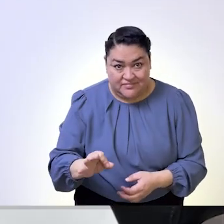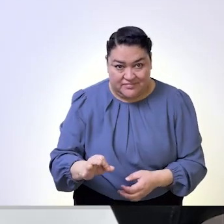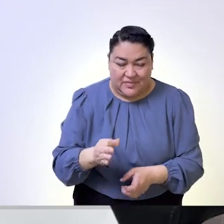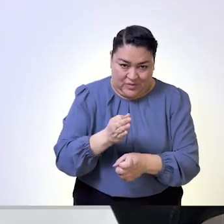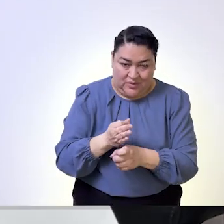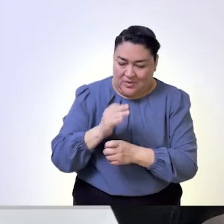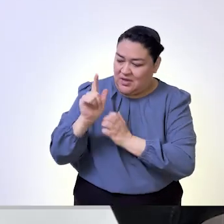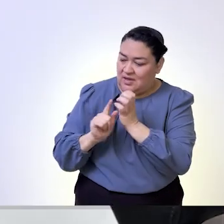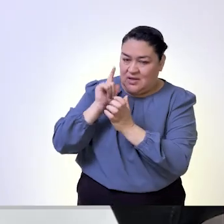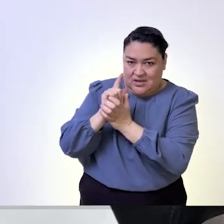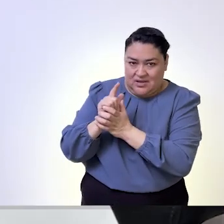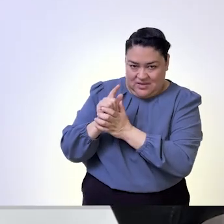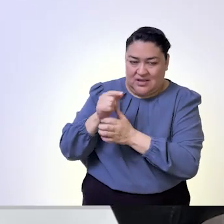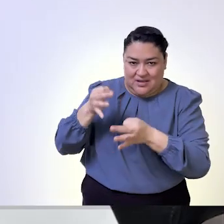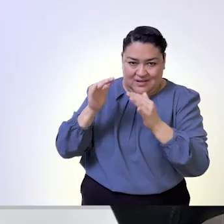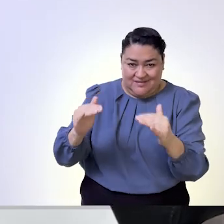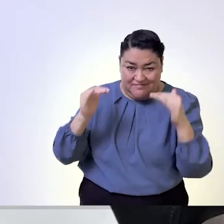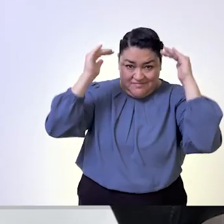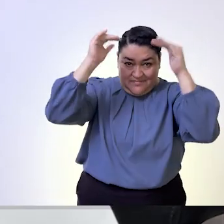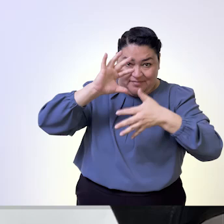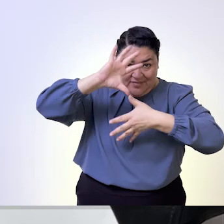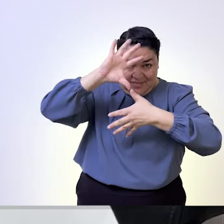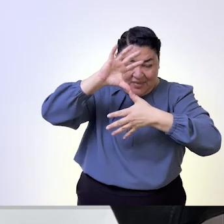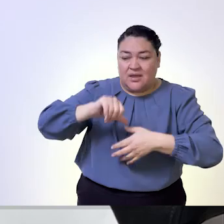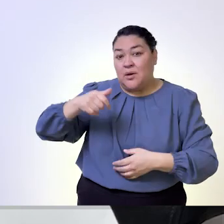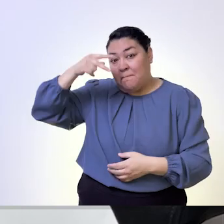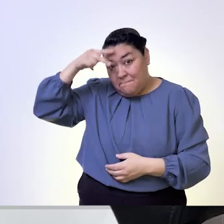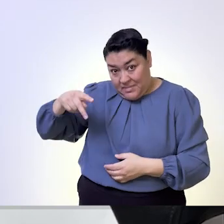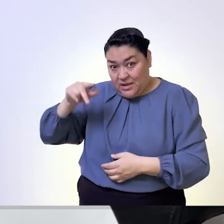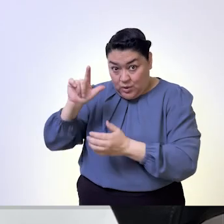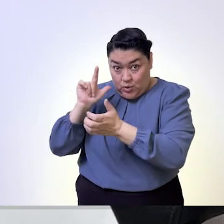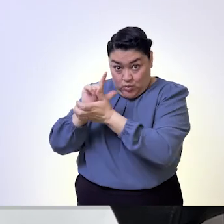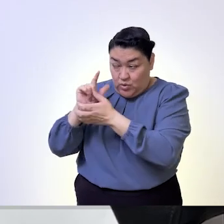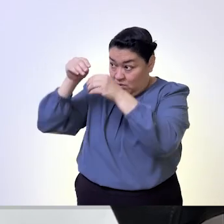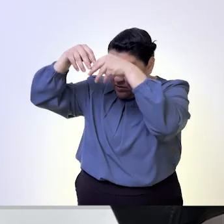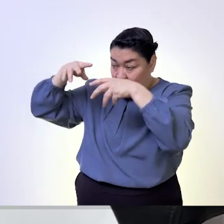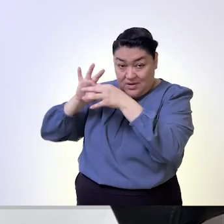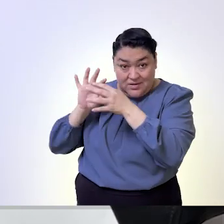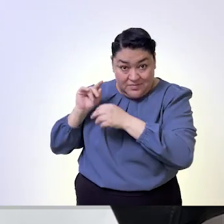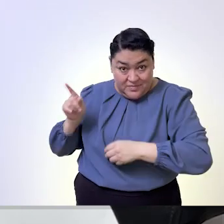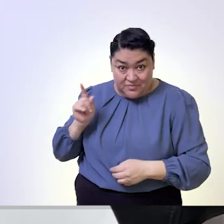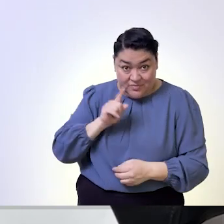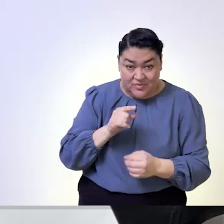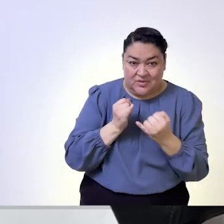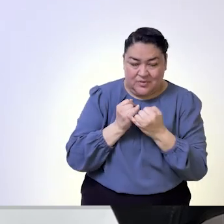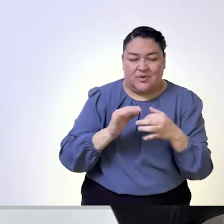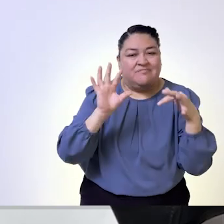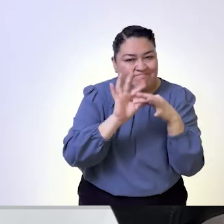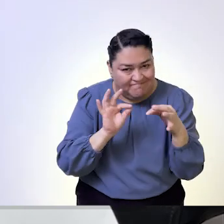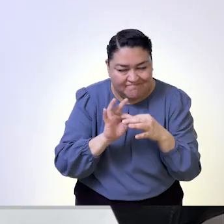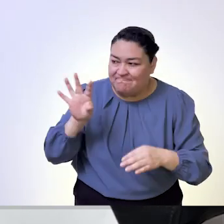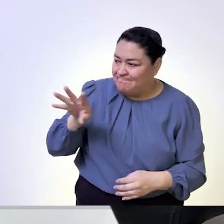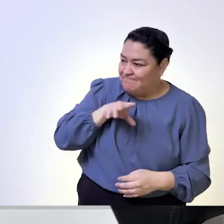de los precedentes de la jurisprudencia interamericana, la nacional, y también me parece muy